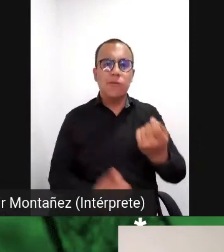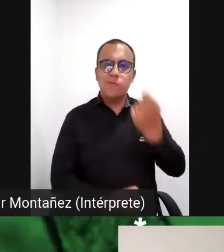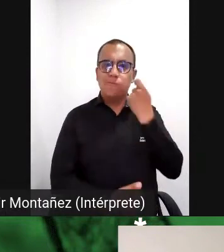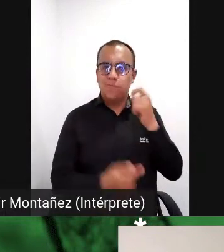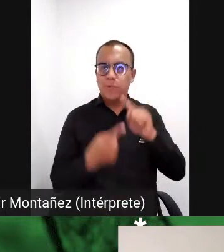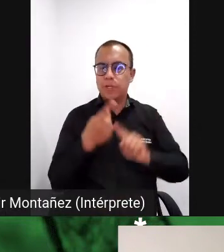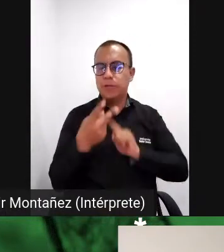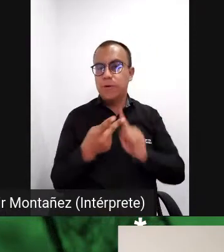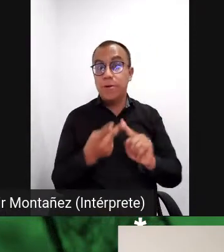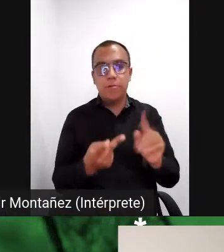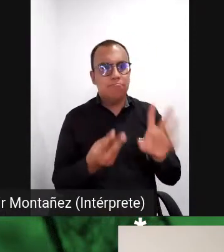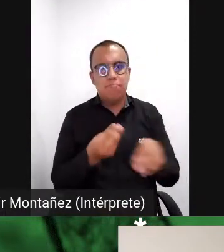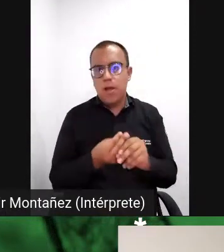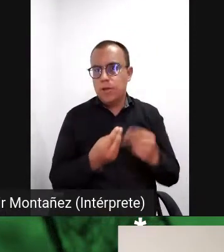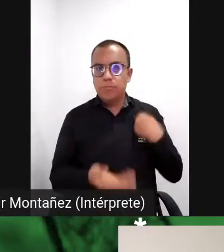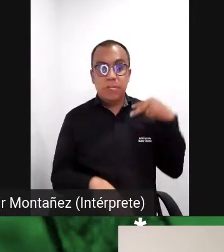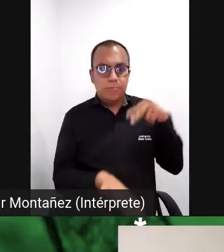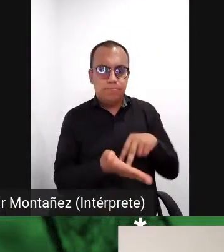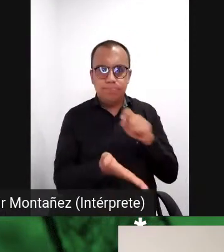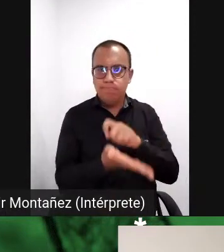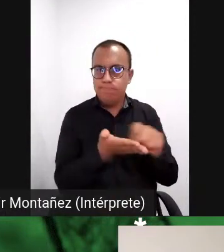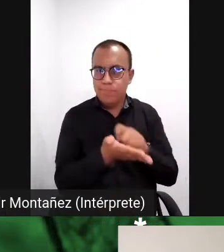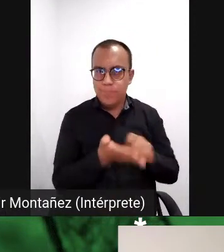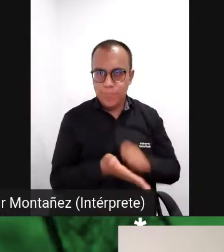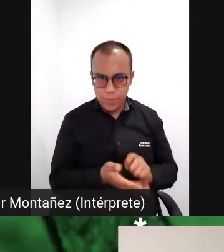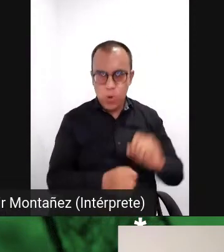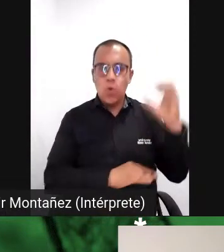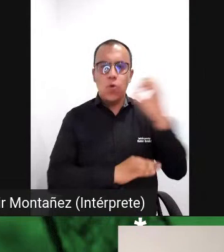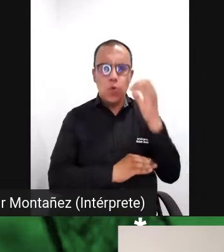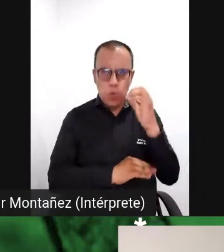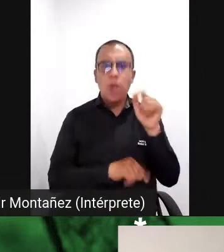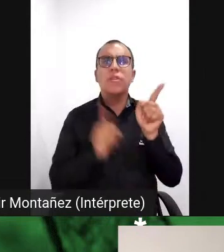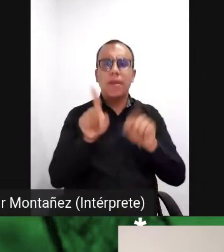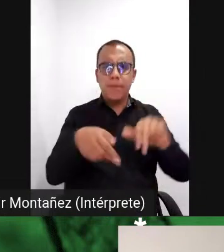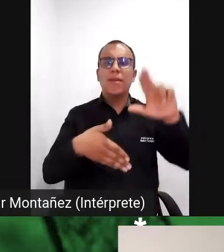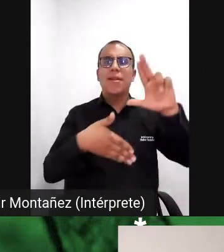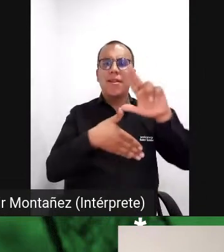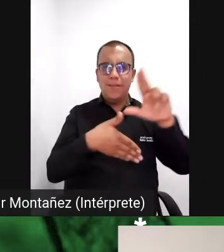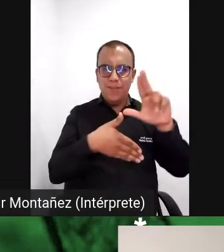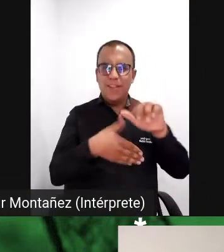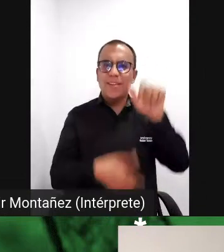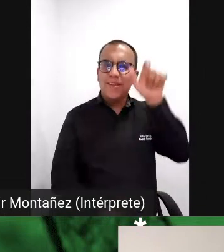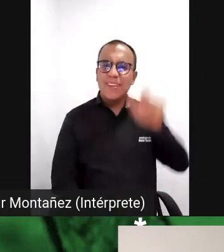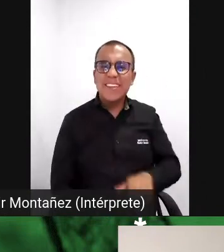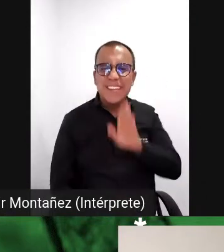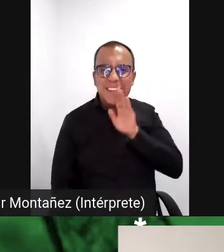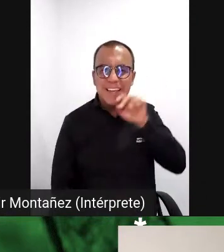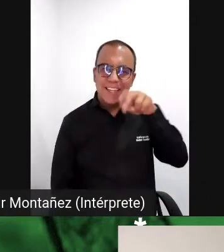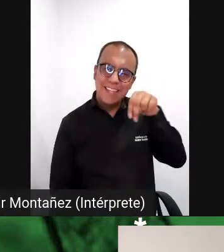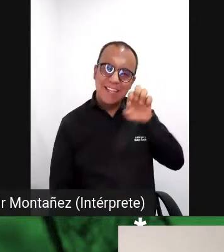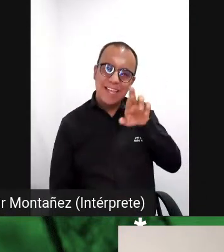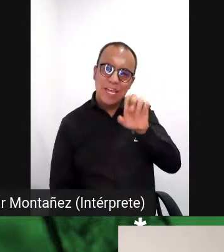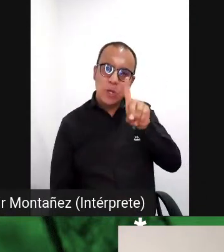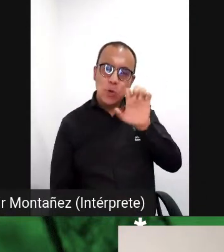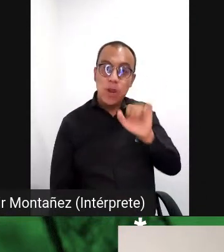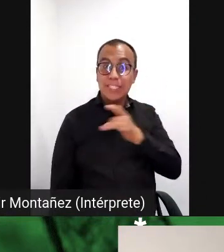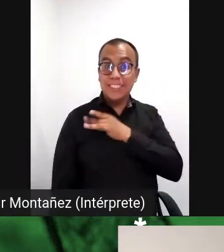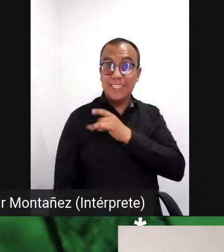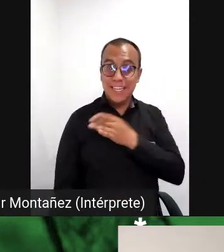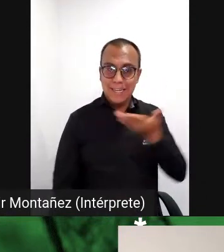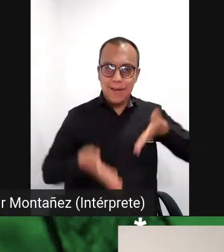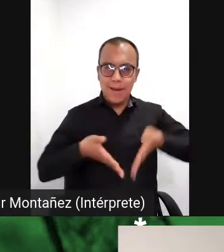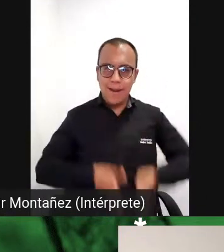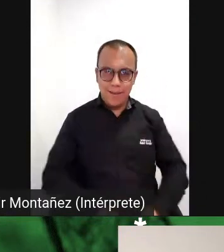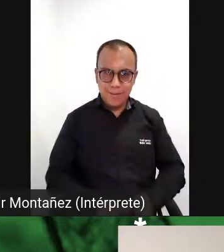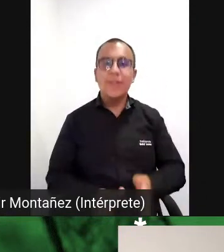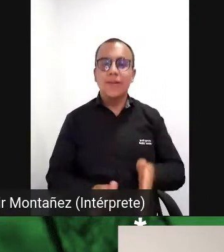no solamente escritores colombianos, él cita uno que otro escritor latinoamericano cuando habla de Neruda y los copetones chilenos, pero, pero eso